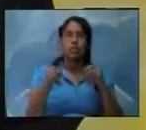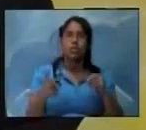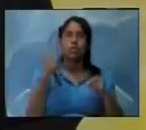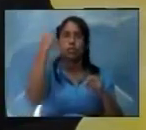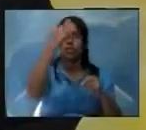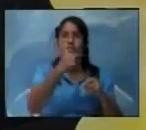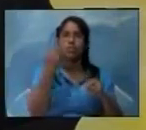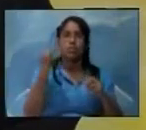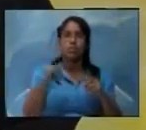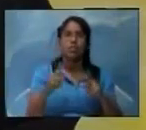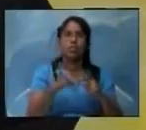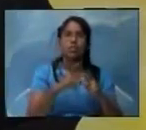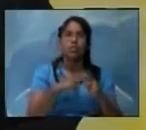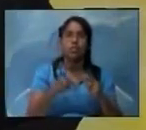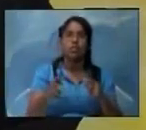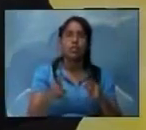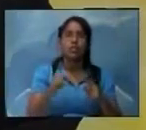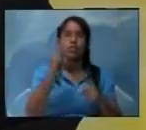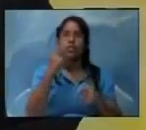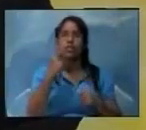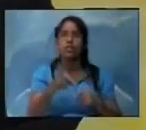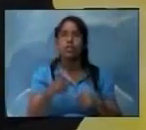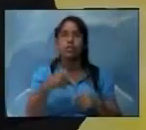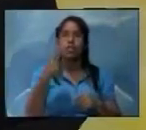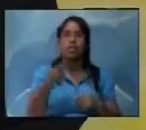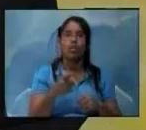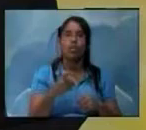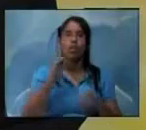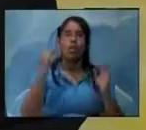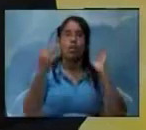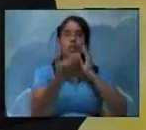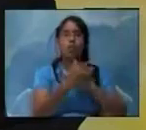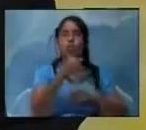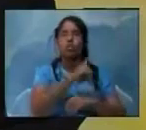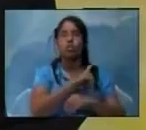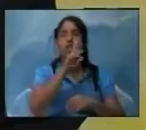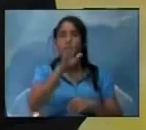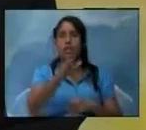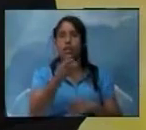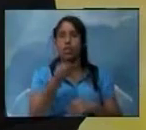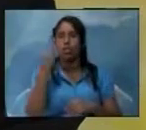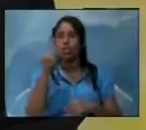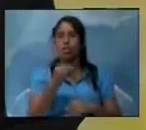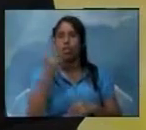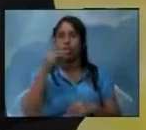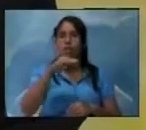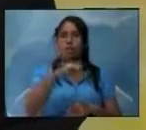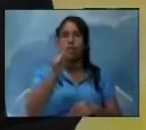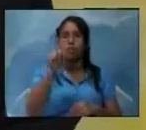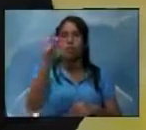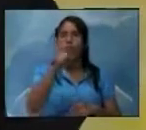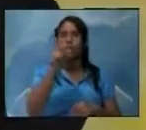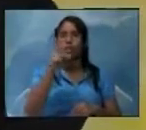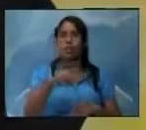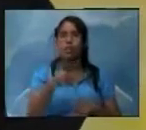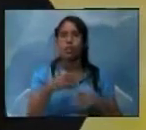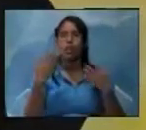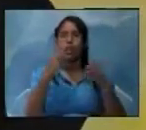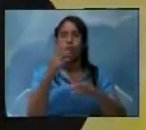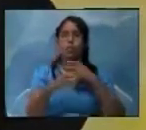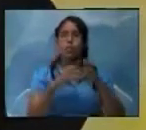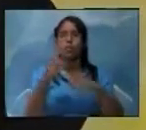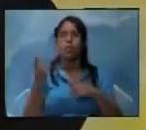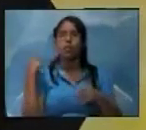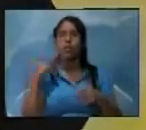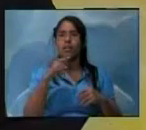su rostro. Y dice luego, contra Sadrá, Mesá y Abednego. ¿Pero qué problema tenían